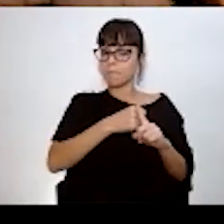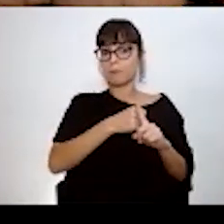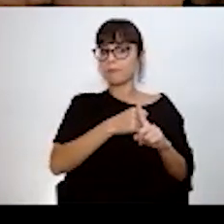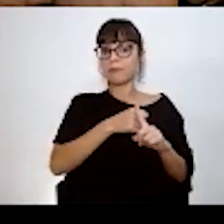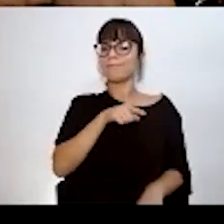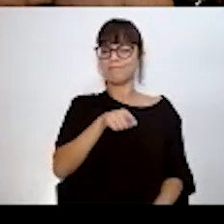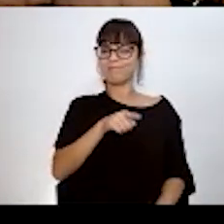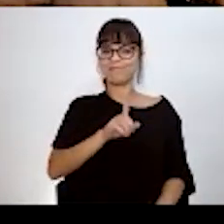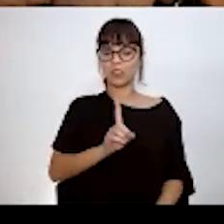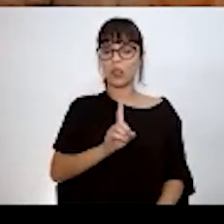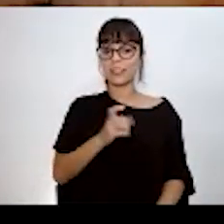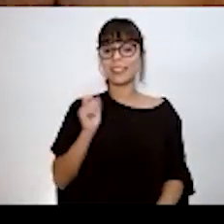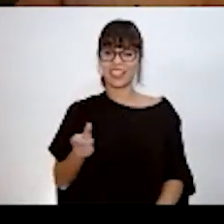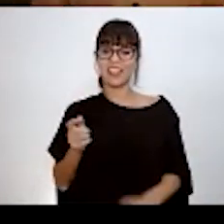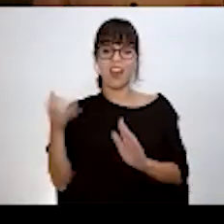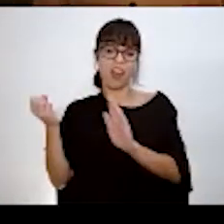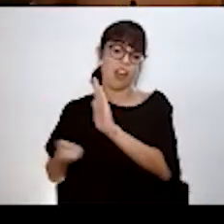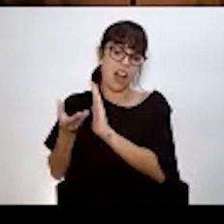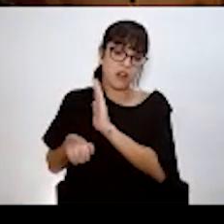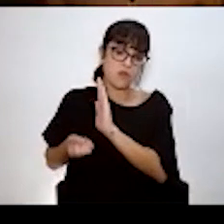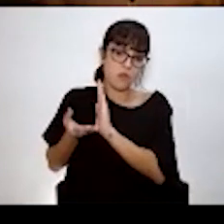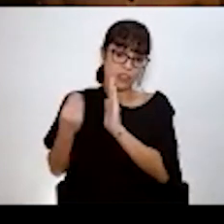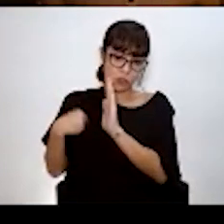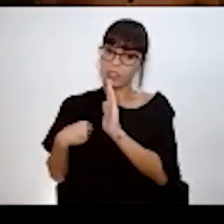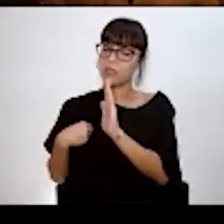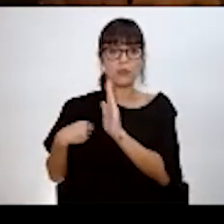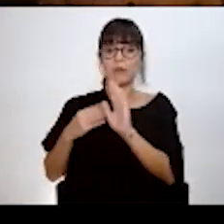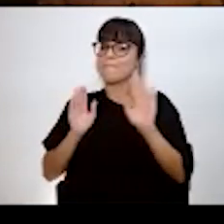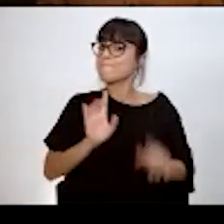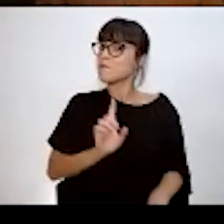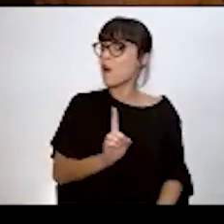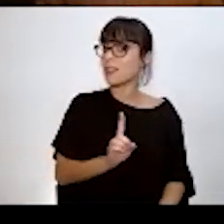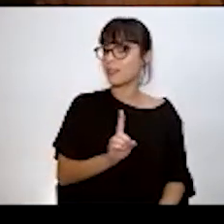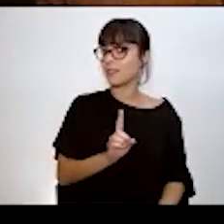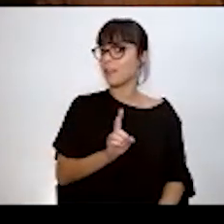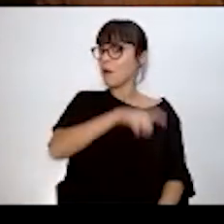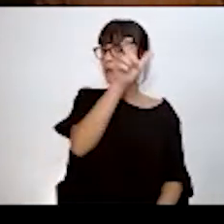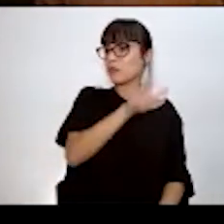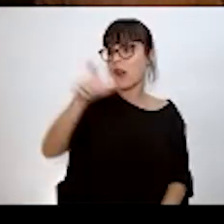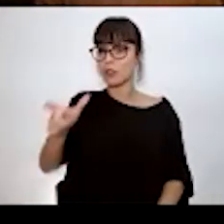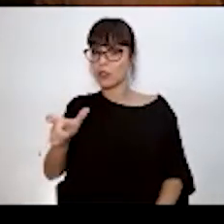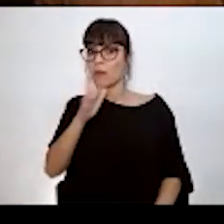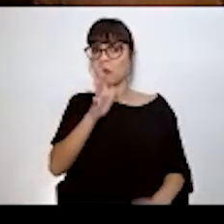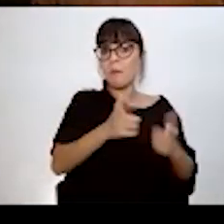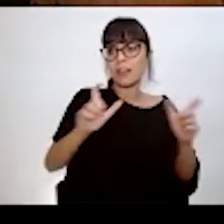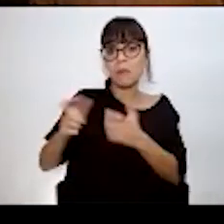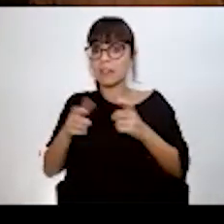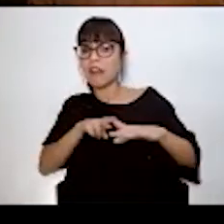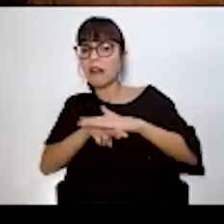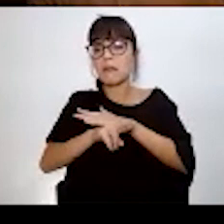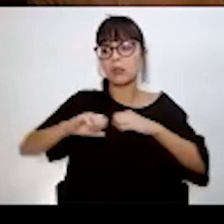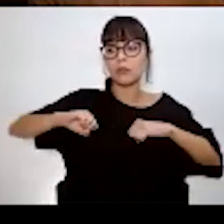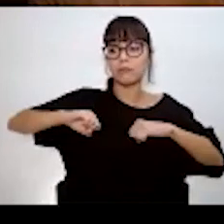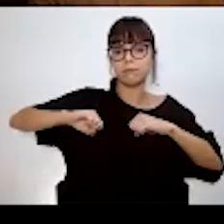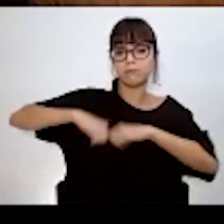casos, no es la presión demográfica, no es la cantidad, no es el volumen de población que está peleando por los recursos, la que motiva este